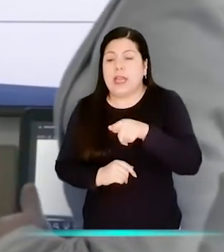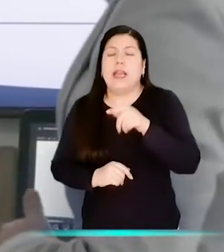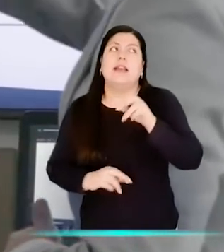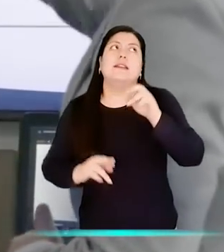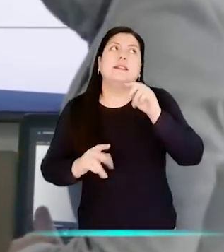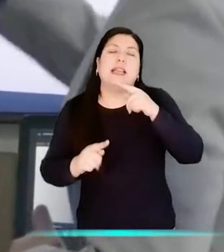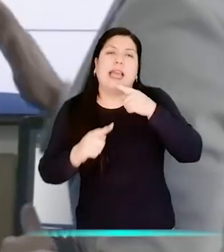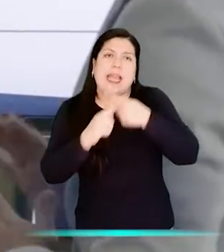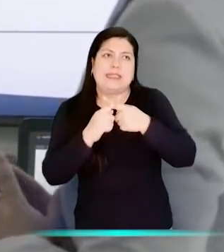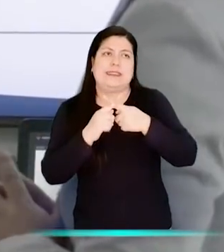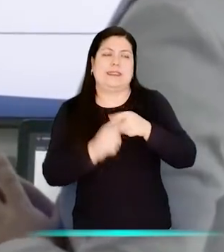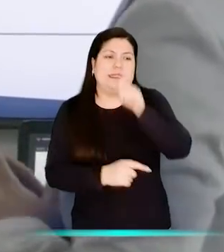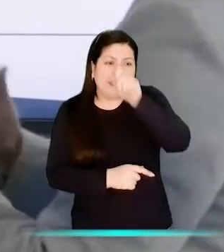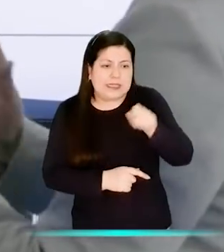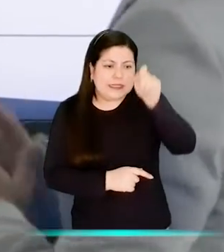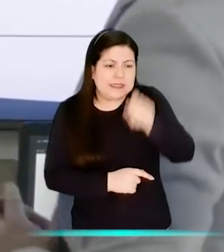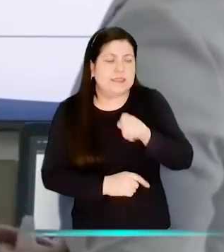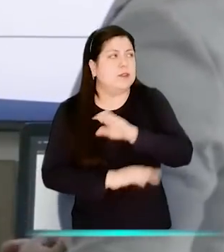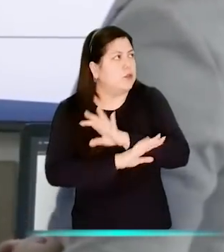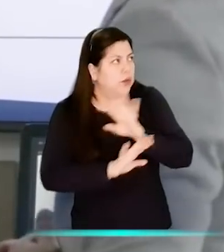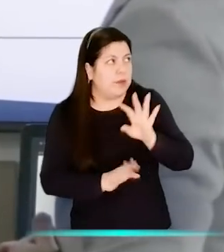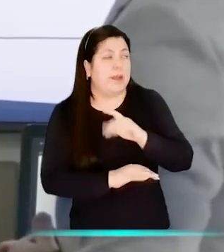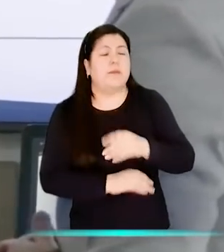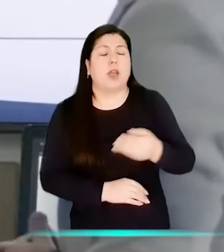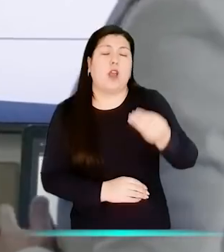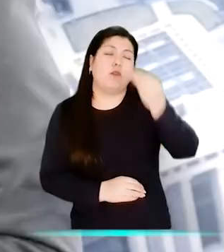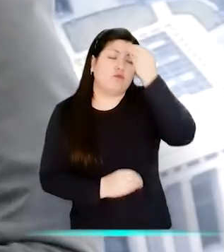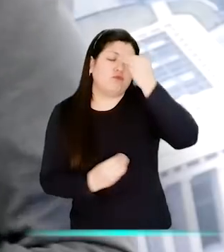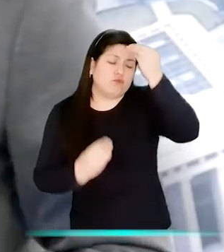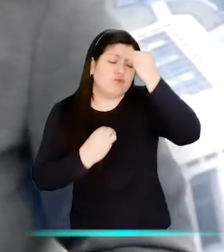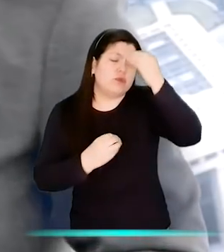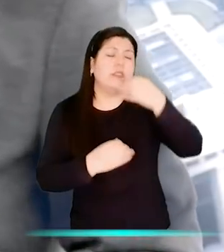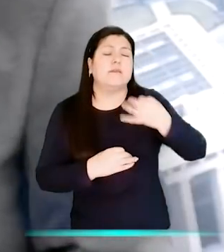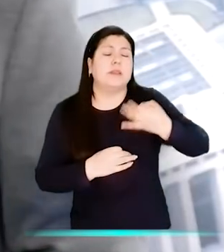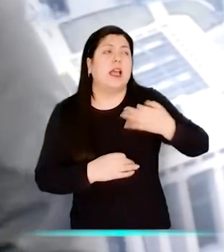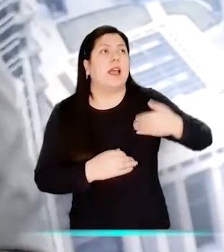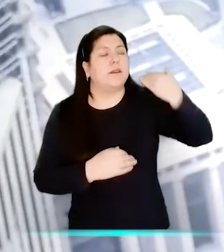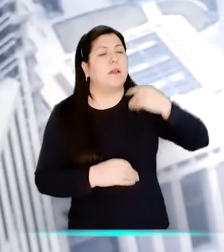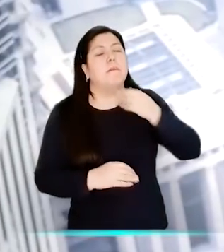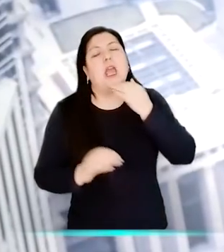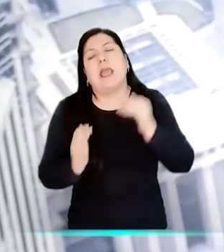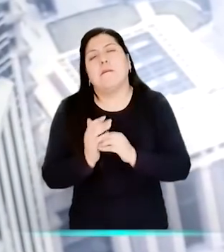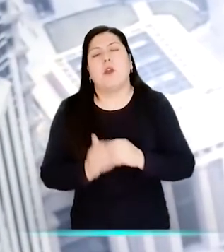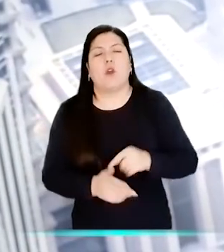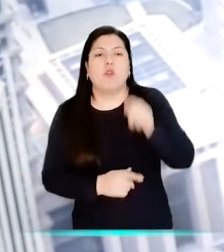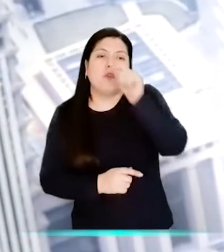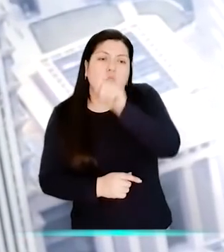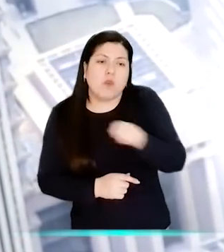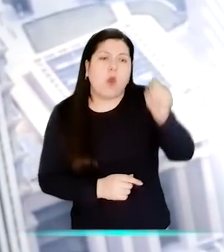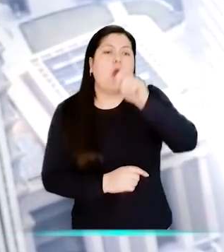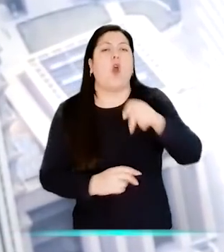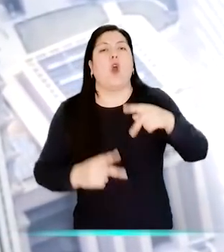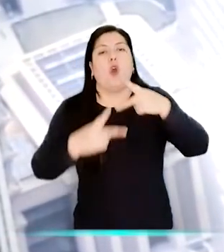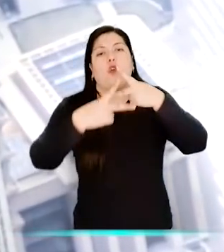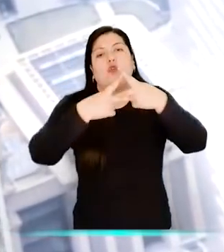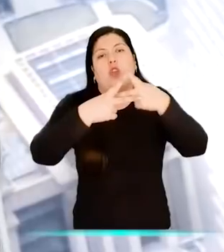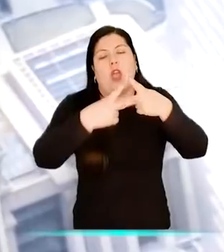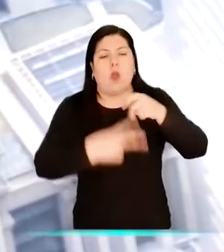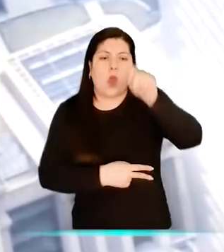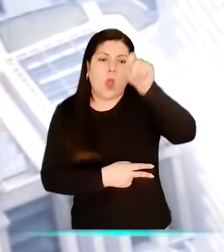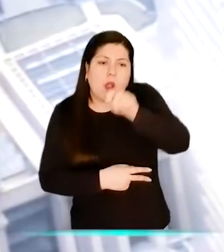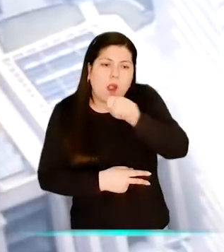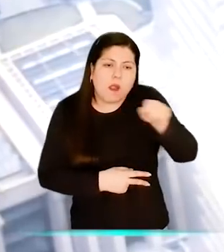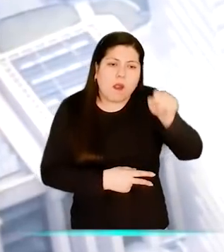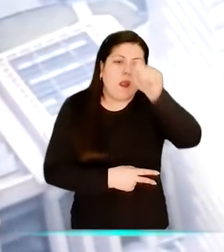siempre se exprese con una X, es como nos han enseñado a marcar. Sí. Sin embargo, si el elector marca con un círculo, marca con un triángulo